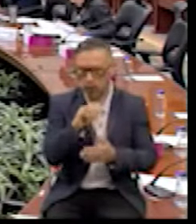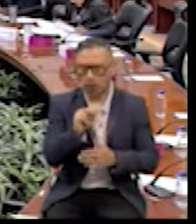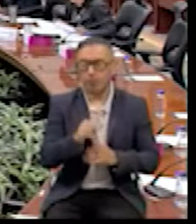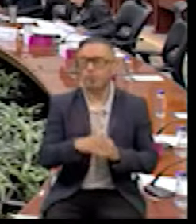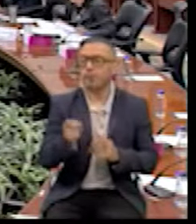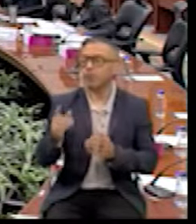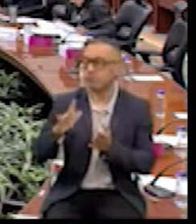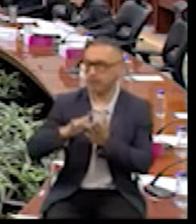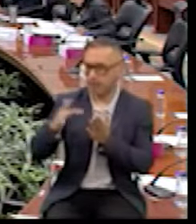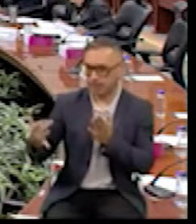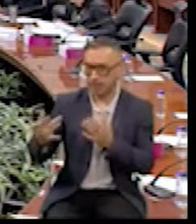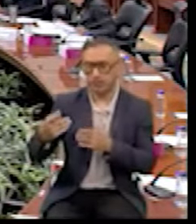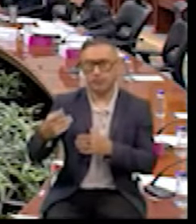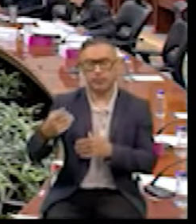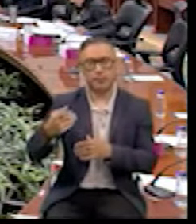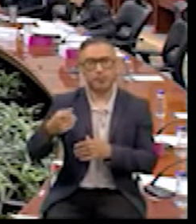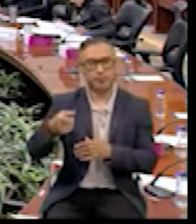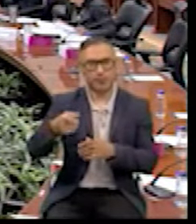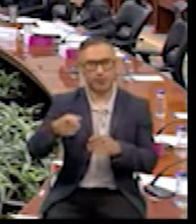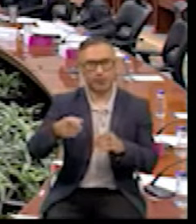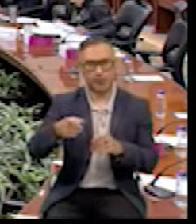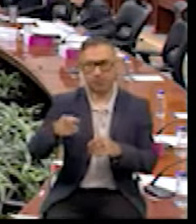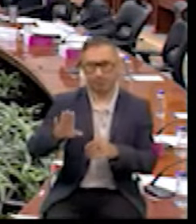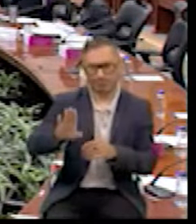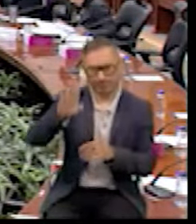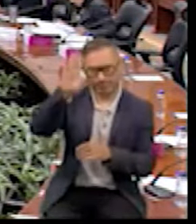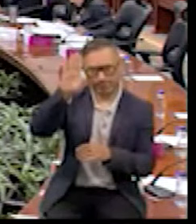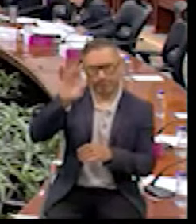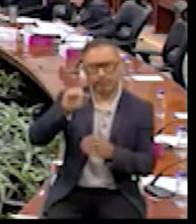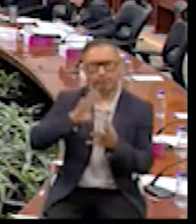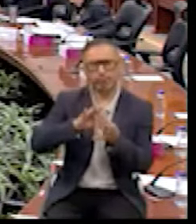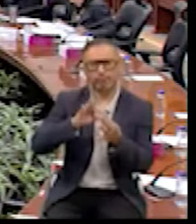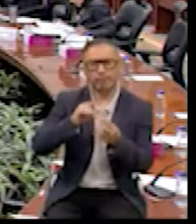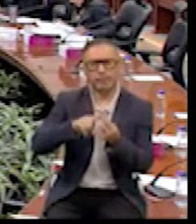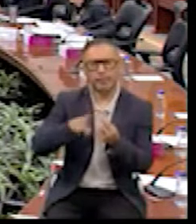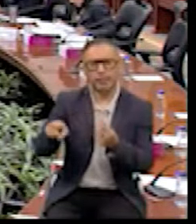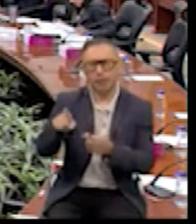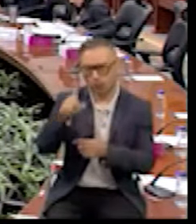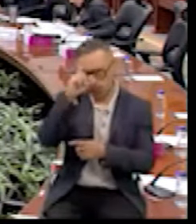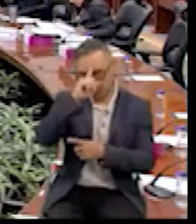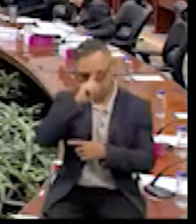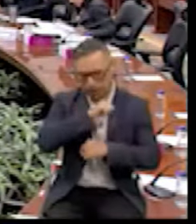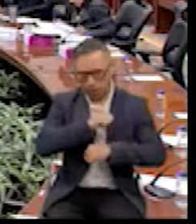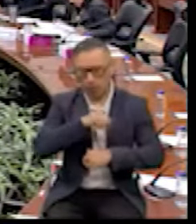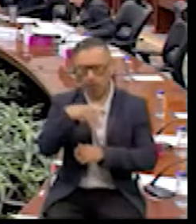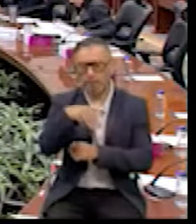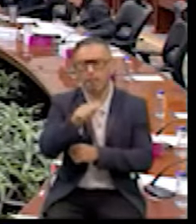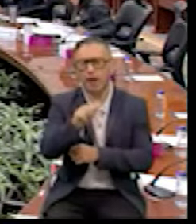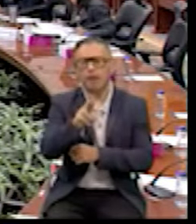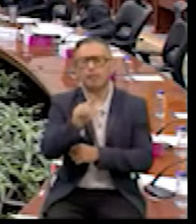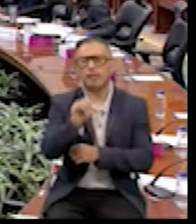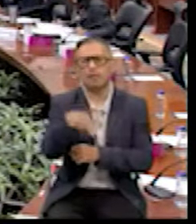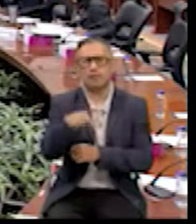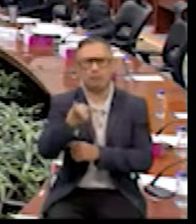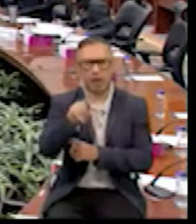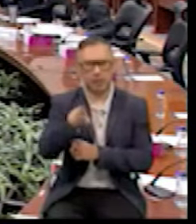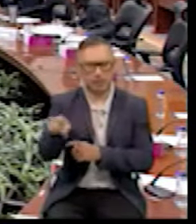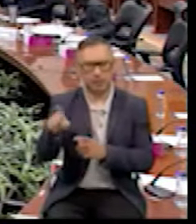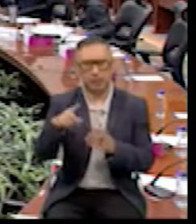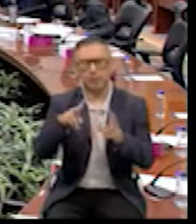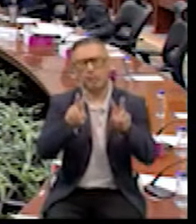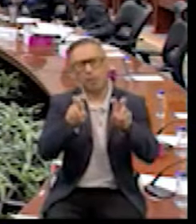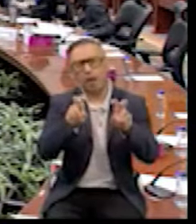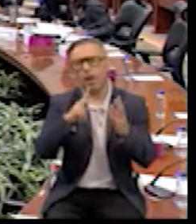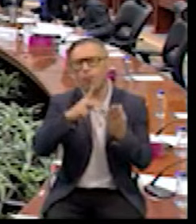de concretarse este escenario, habrá que esperar la reacción de quienes han levantado la mano para buscar la candidatura, entre ellos uno de los